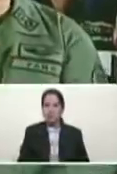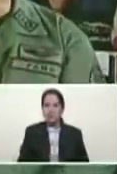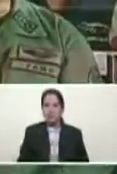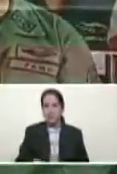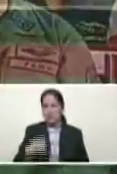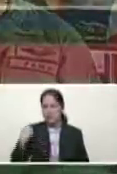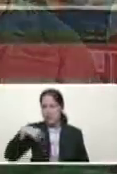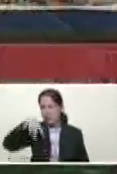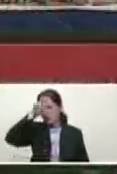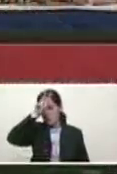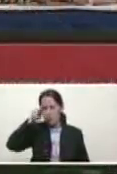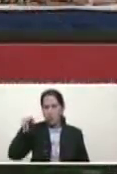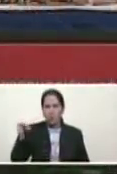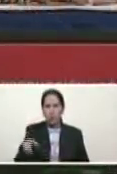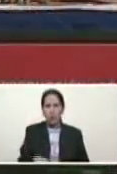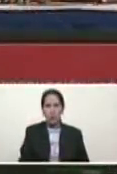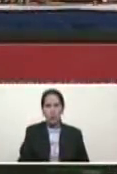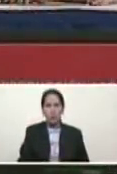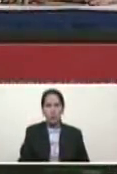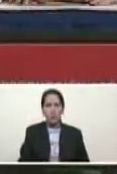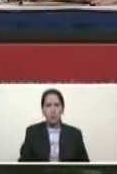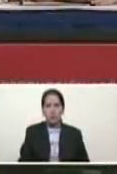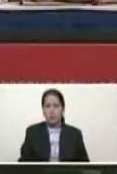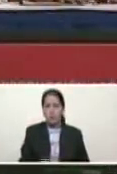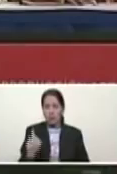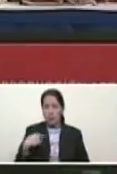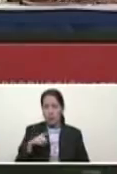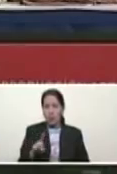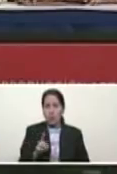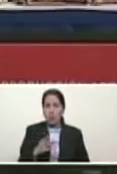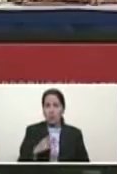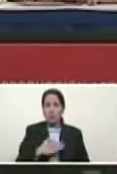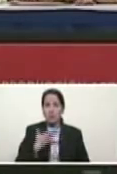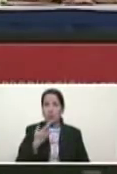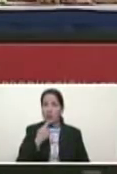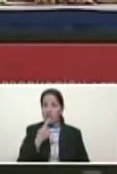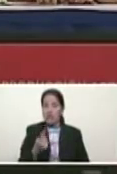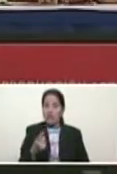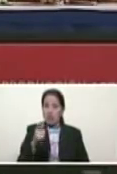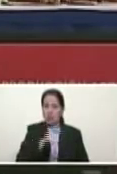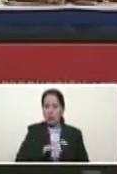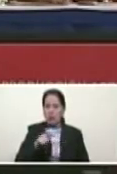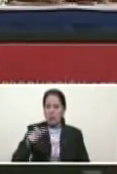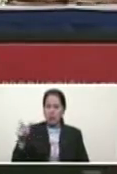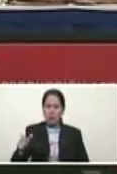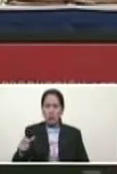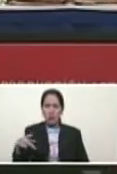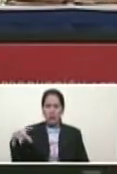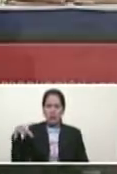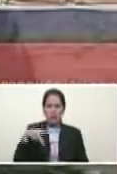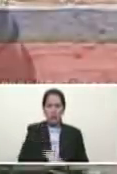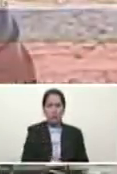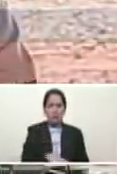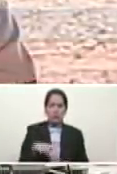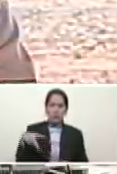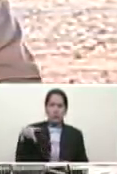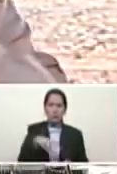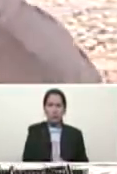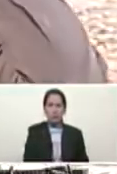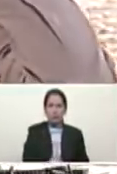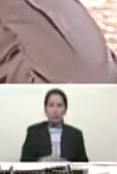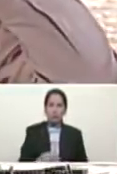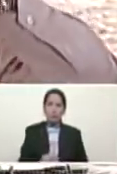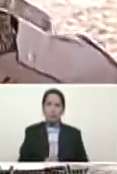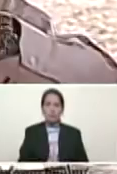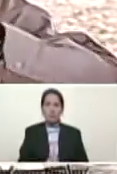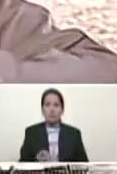Ridículo. Es lo que se le puede decir a un racista, a un supremacista del Ku Klux Klan. Lo